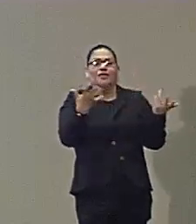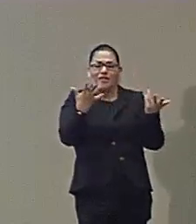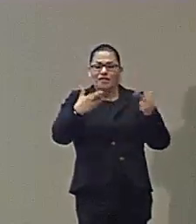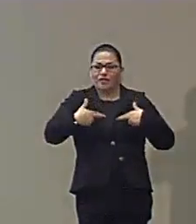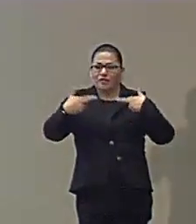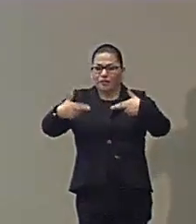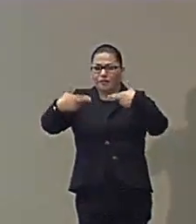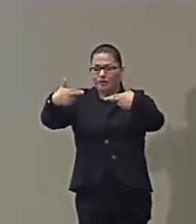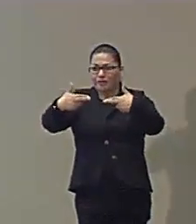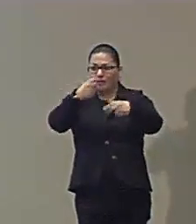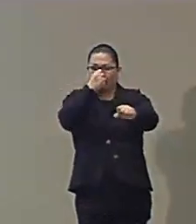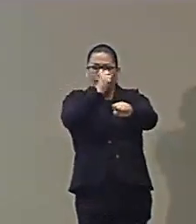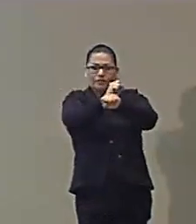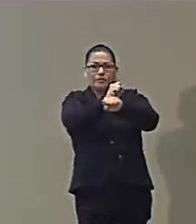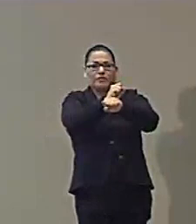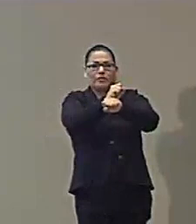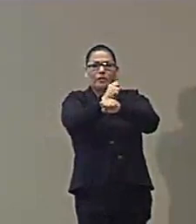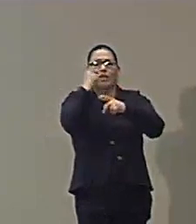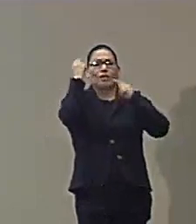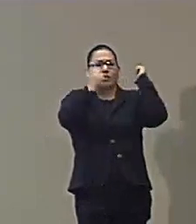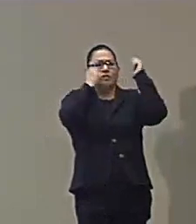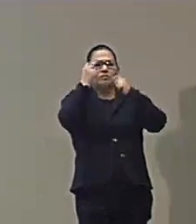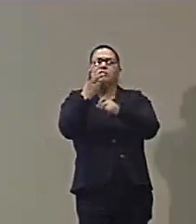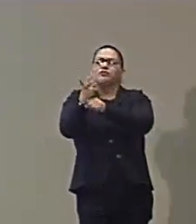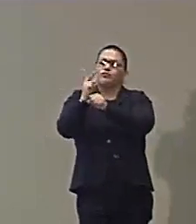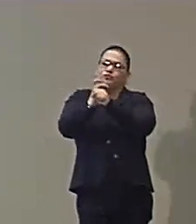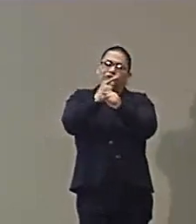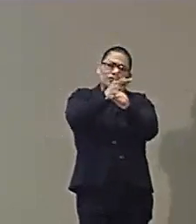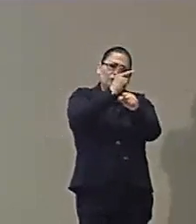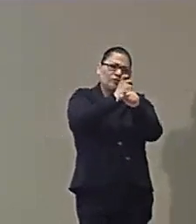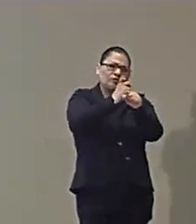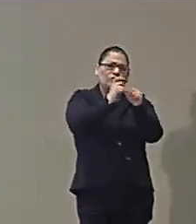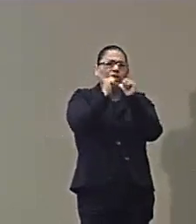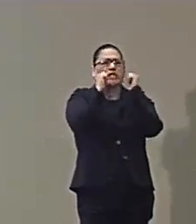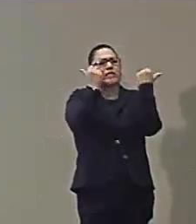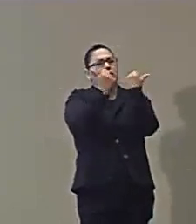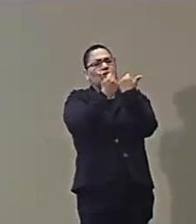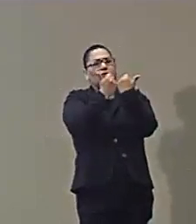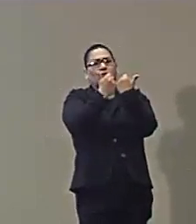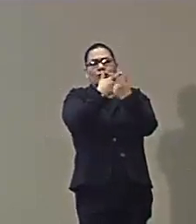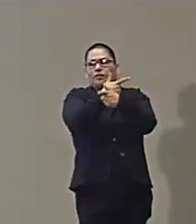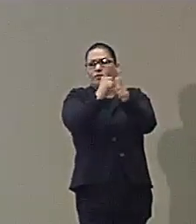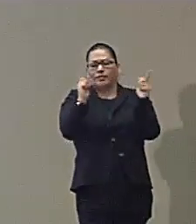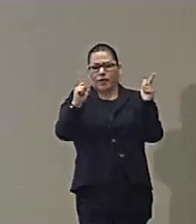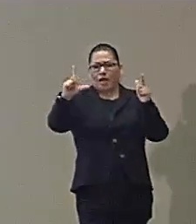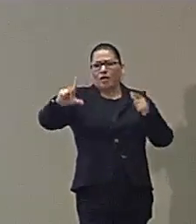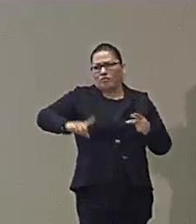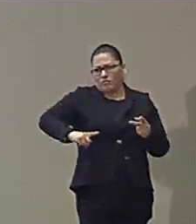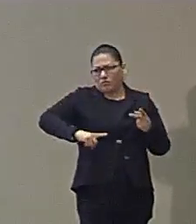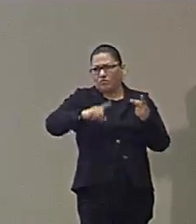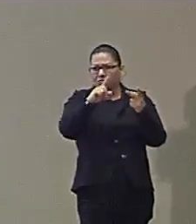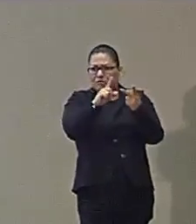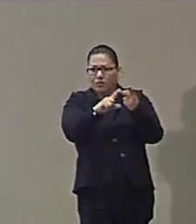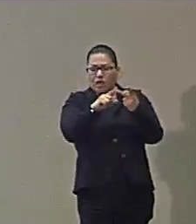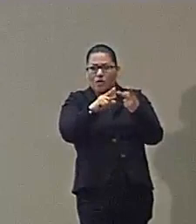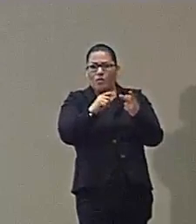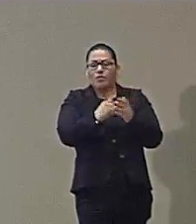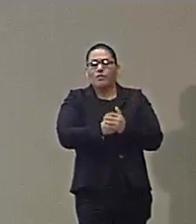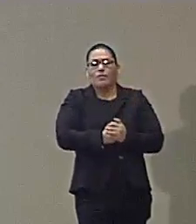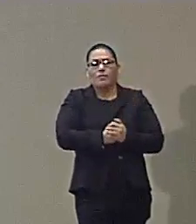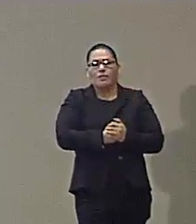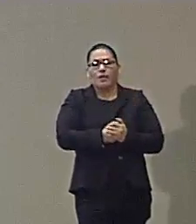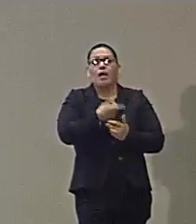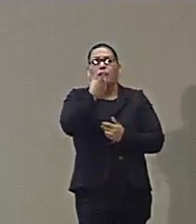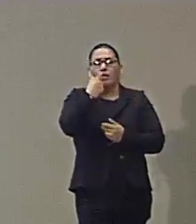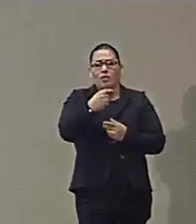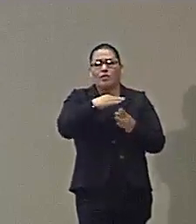secretaria de turismo ha convocado a diversos representantes de la sociedad de los gobiernos del congreso para que en